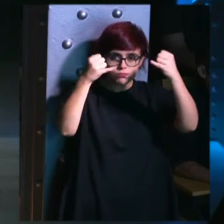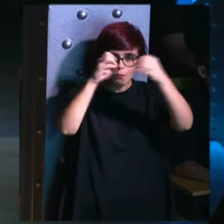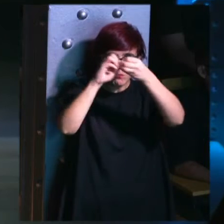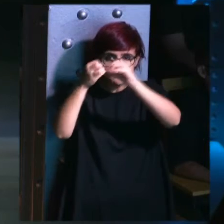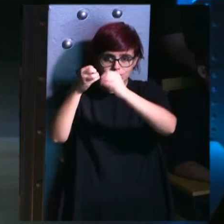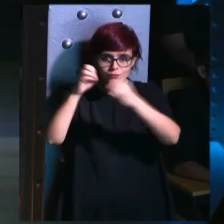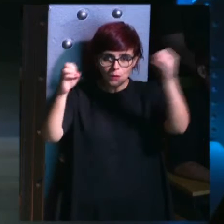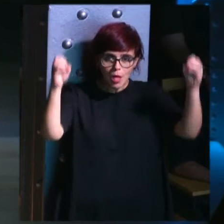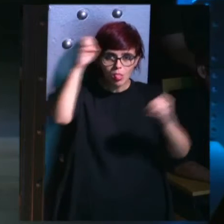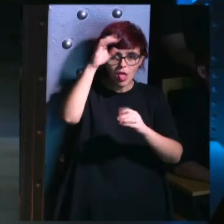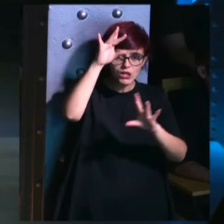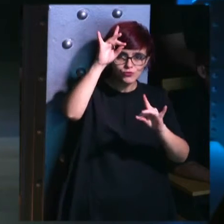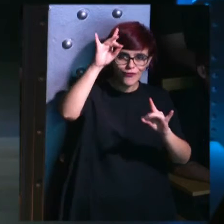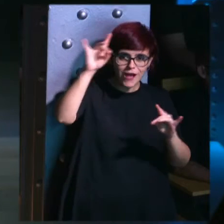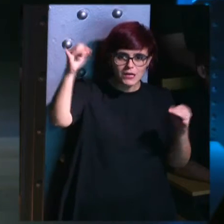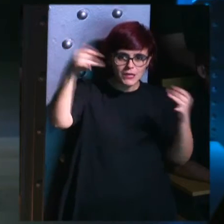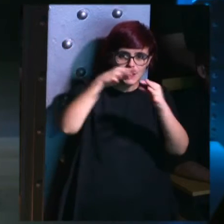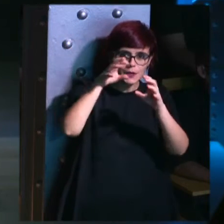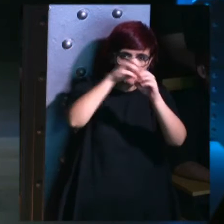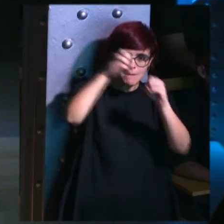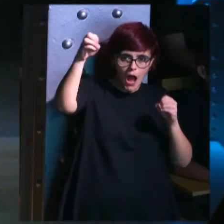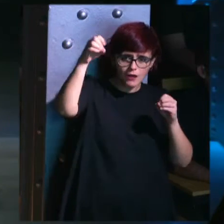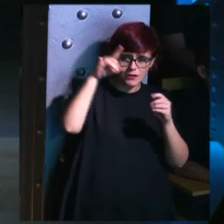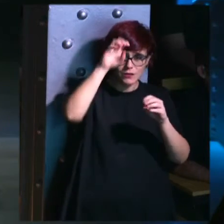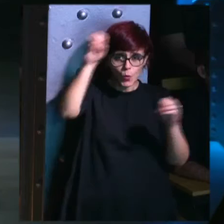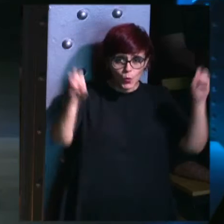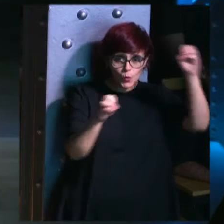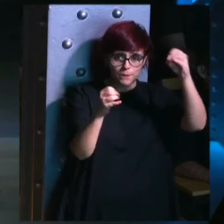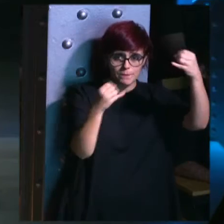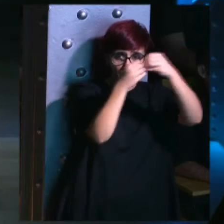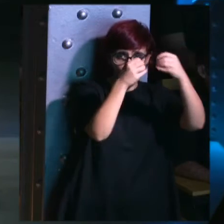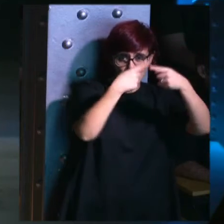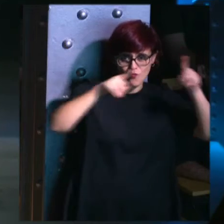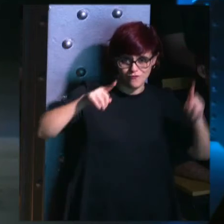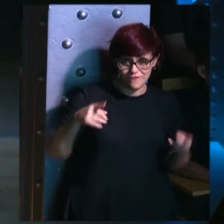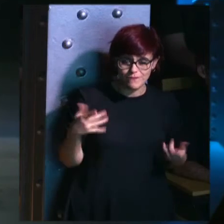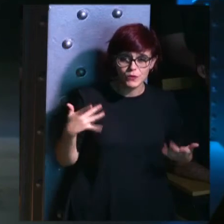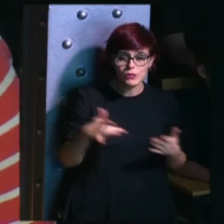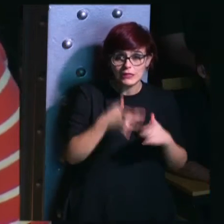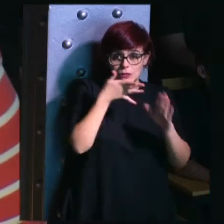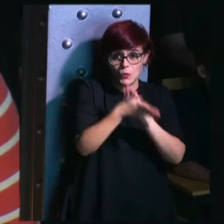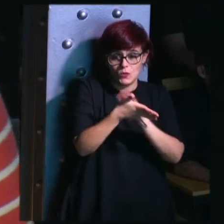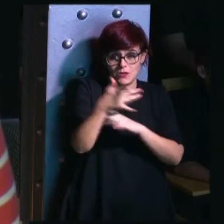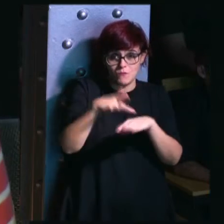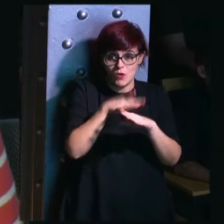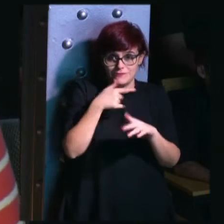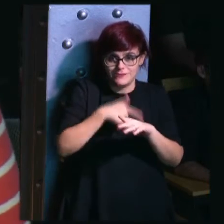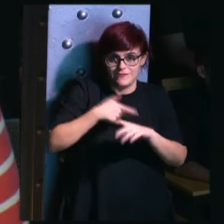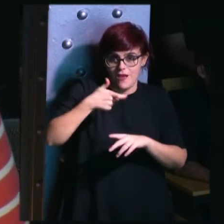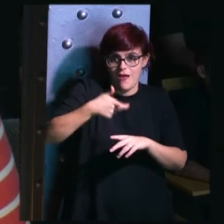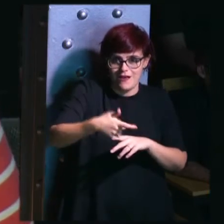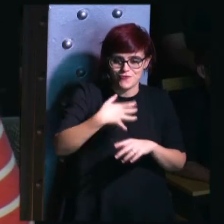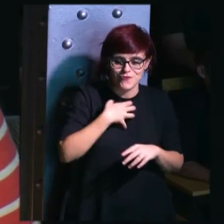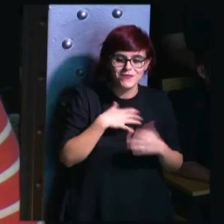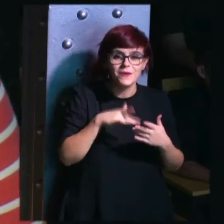y pudiendo tocarlos, ¿no? Pues entonces un poco yo lo que os quería contar, porque no puedo seguir enrollándome, me van a matar, es